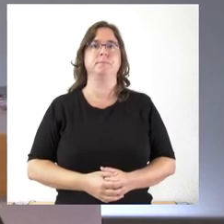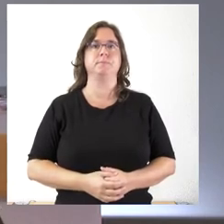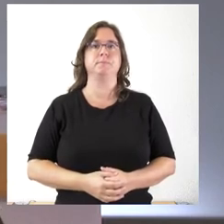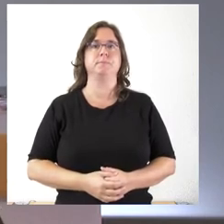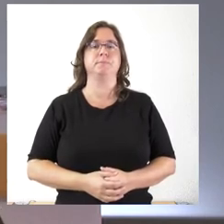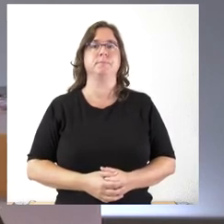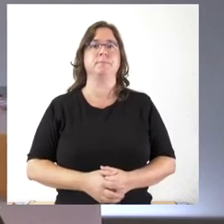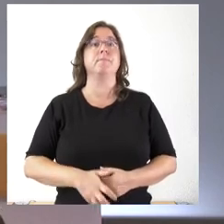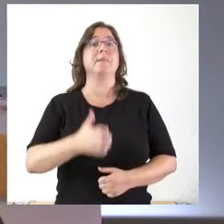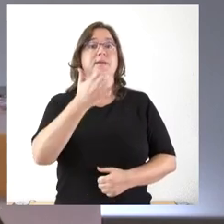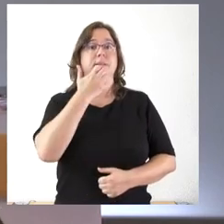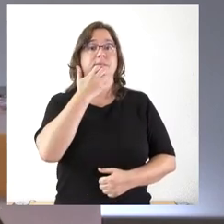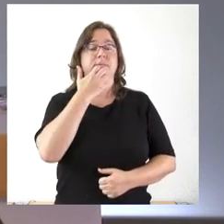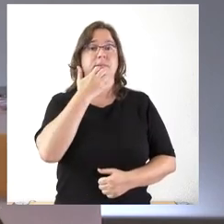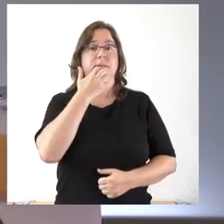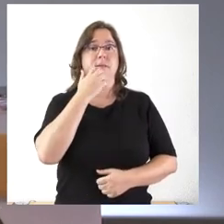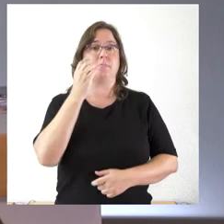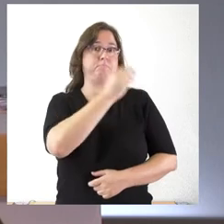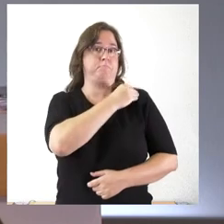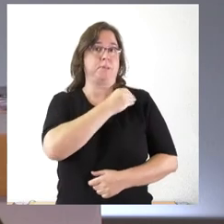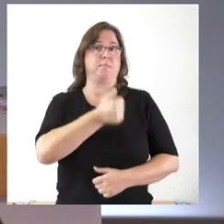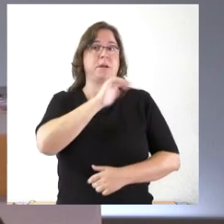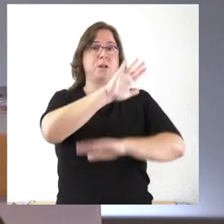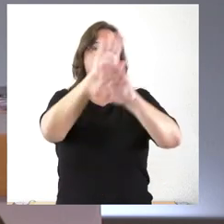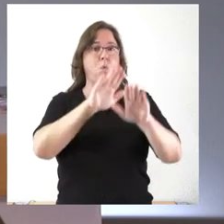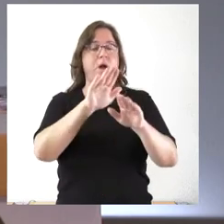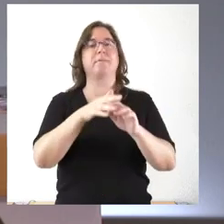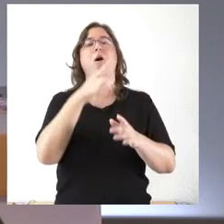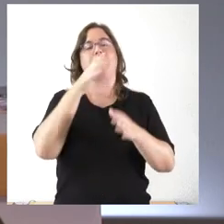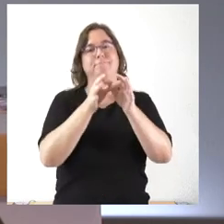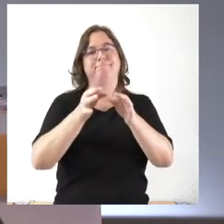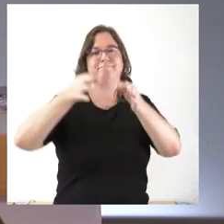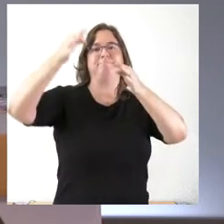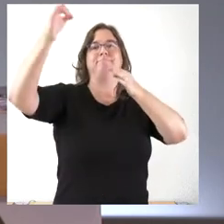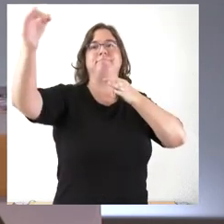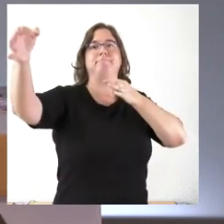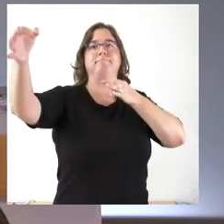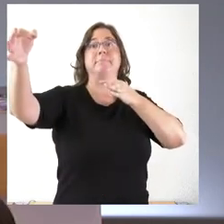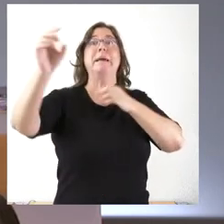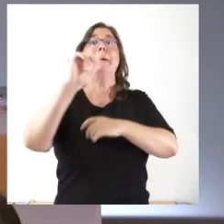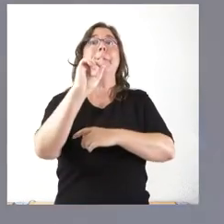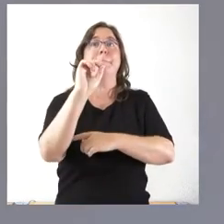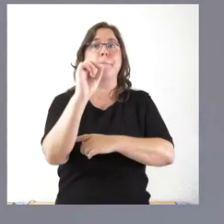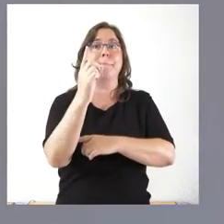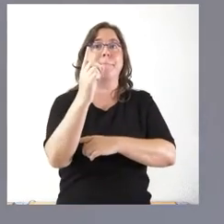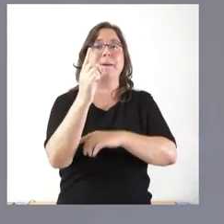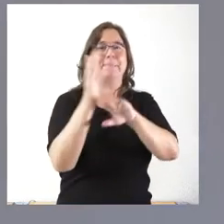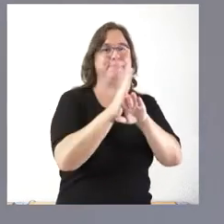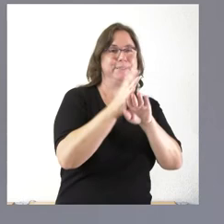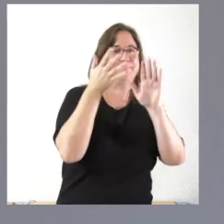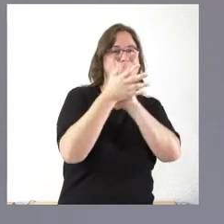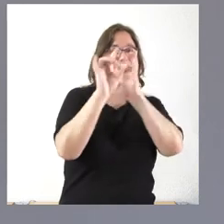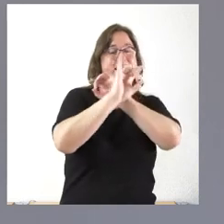Sí, si no tenemos más preguntas en la sala, vamos a dar paso, como siempre, al turno. Quizá antes de dar paso, en la aclaración de los datos que